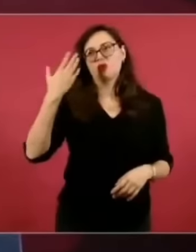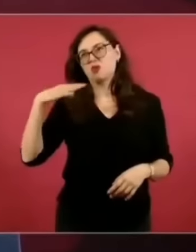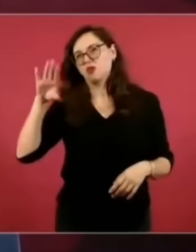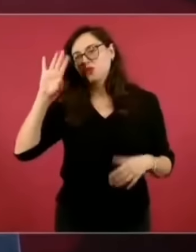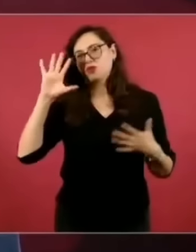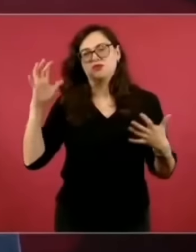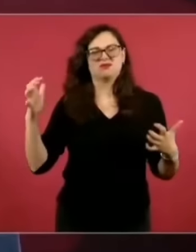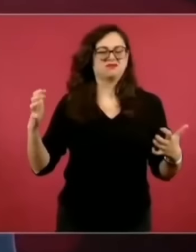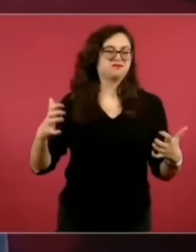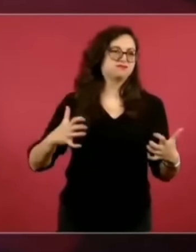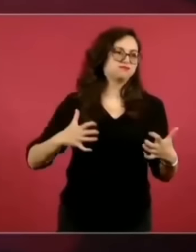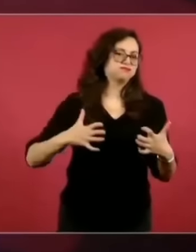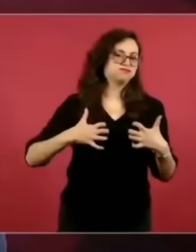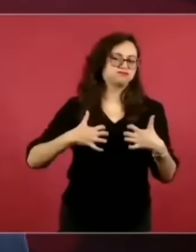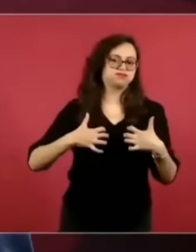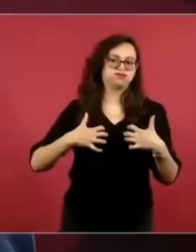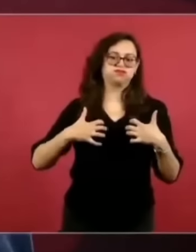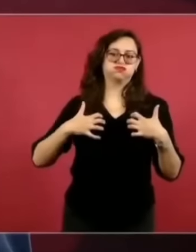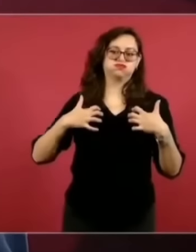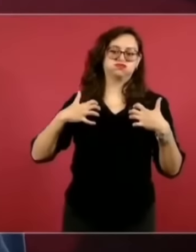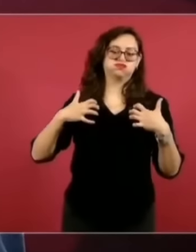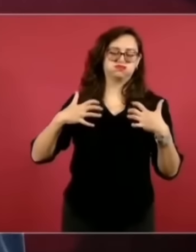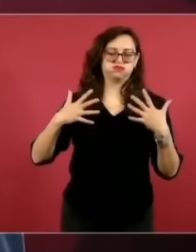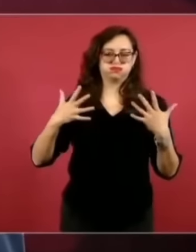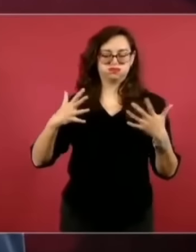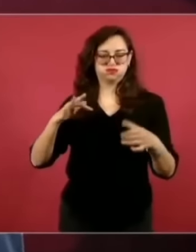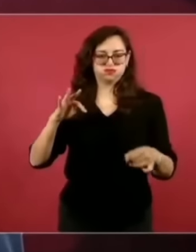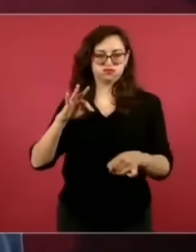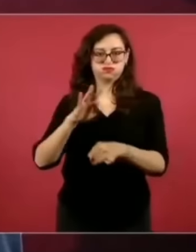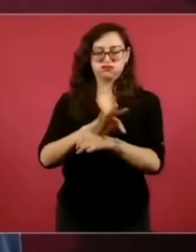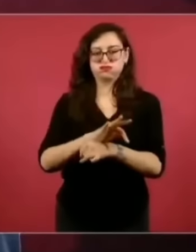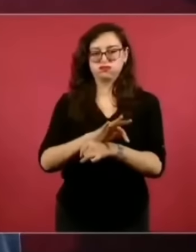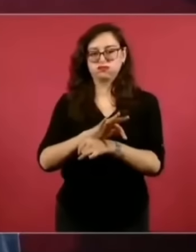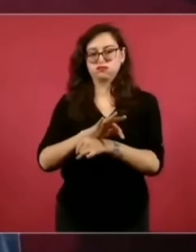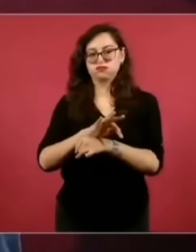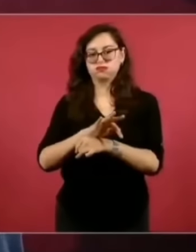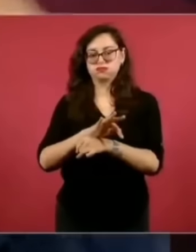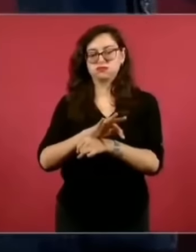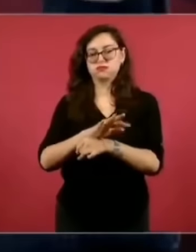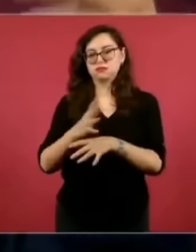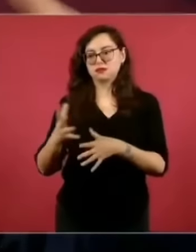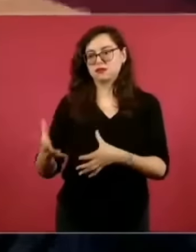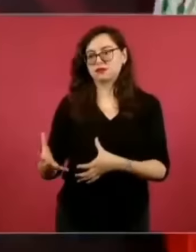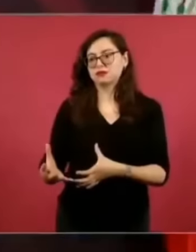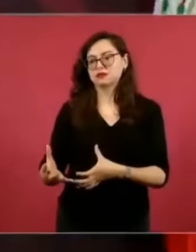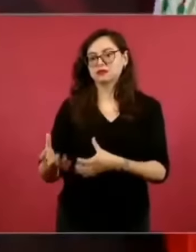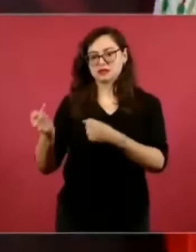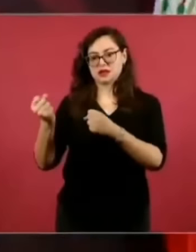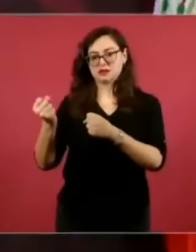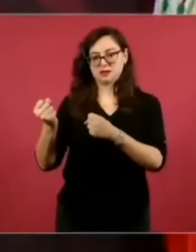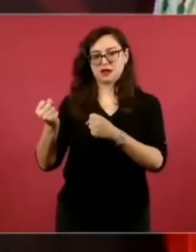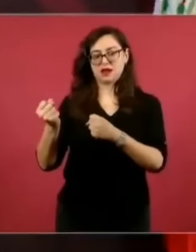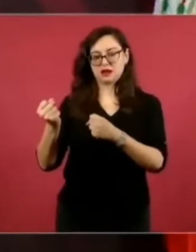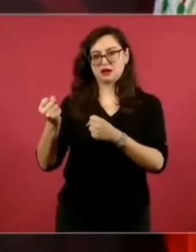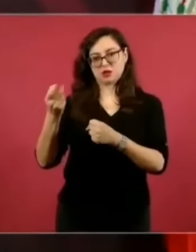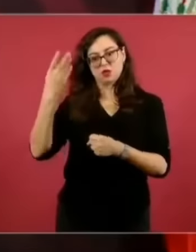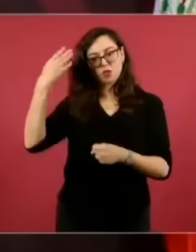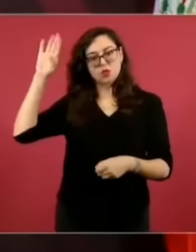a la monarquía, a España y a Cuba, porque se luchaba por la